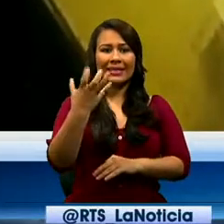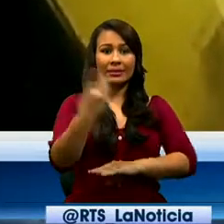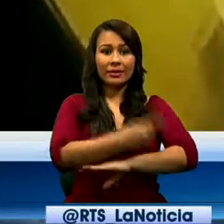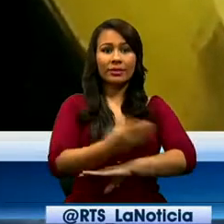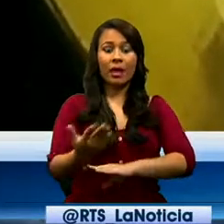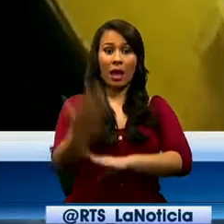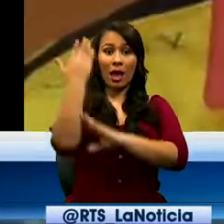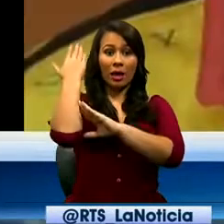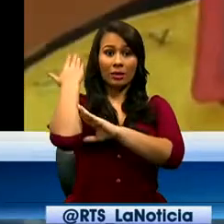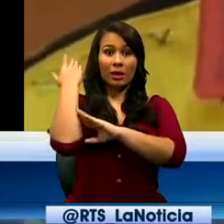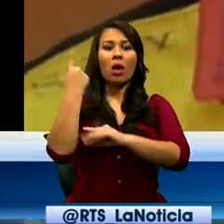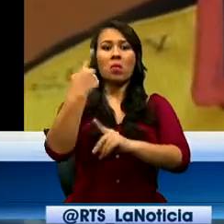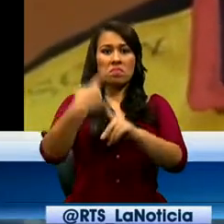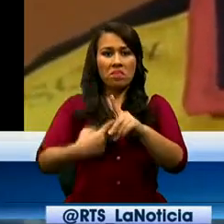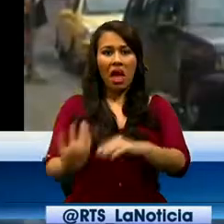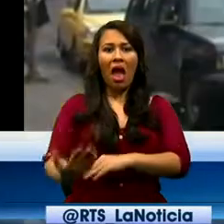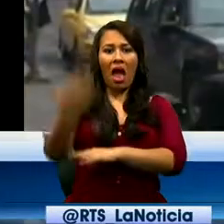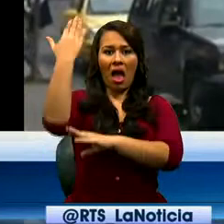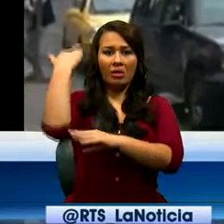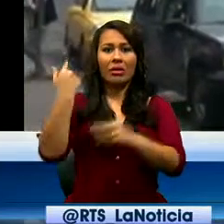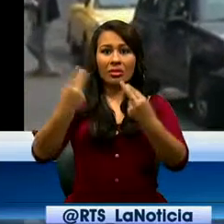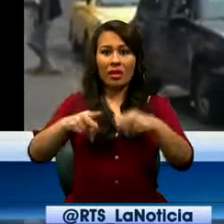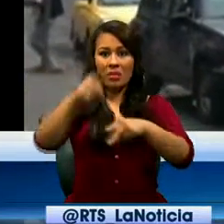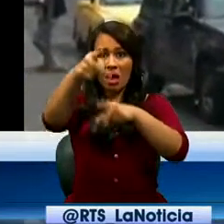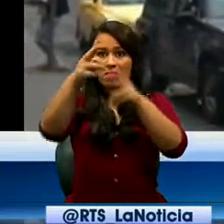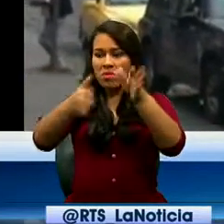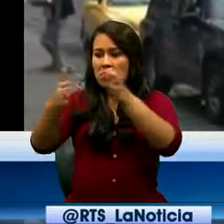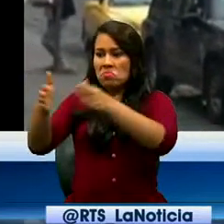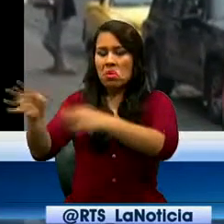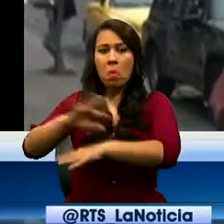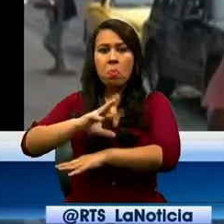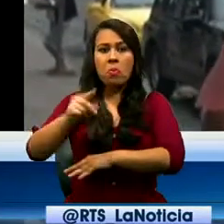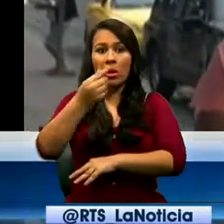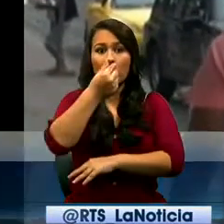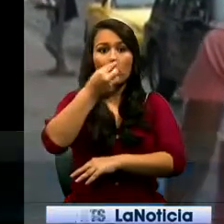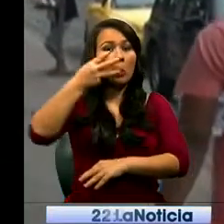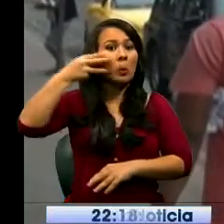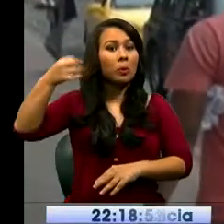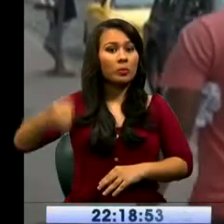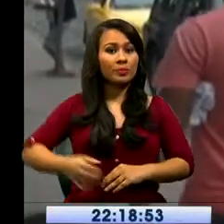anterior de un mes también robaron ahí mismo. Desde Santo Domingo de Los Áchilas, informó Gisela Moreira.